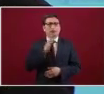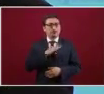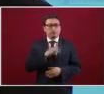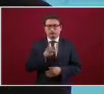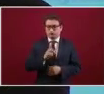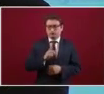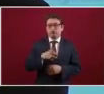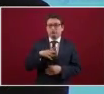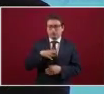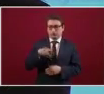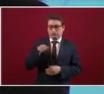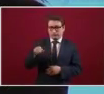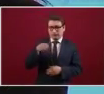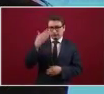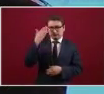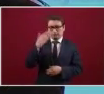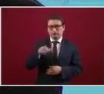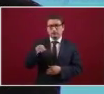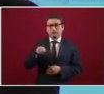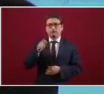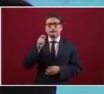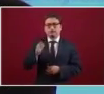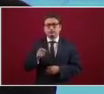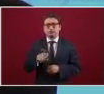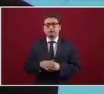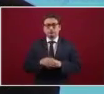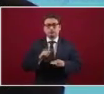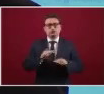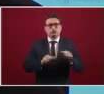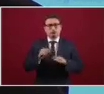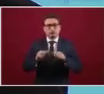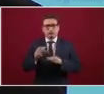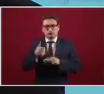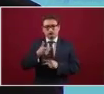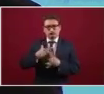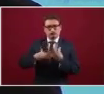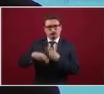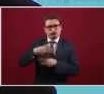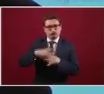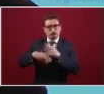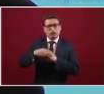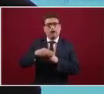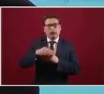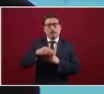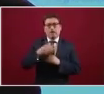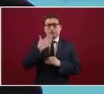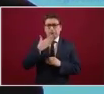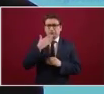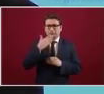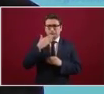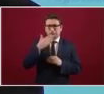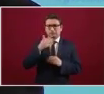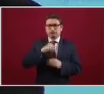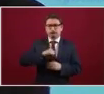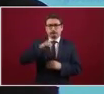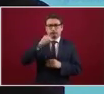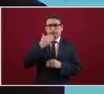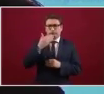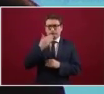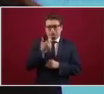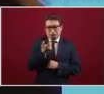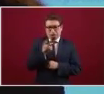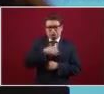tasa interna de retorno que tiene un porcentaje alto, lo cual hace el proyecto económicamente